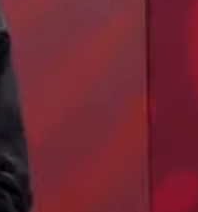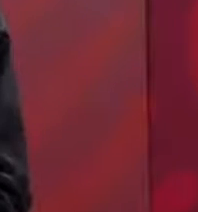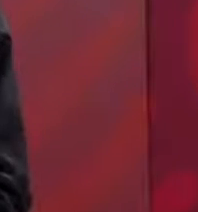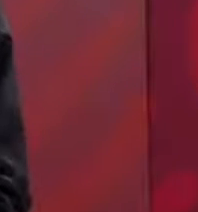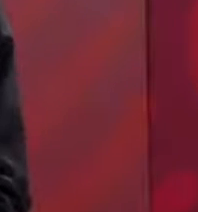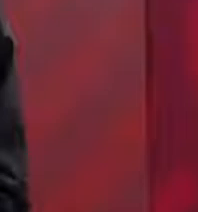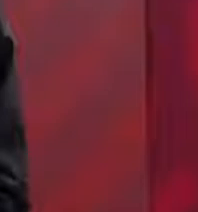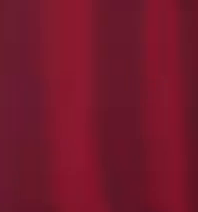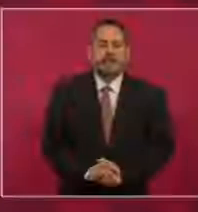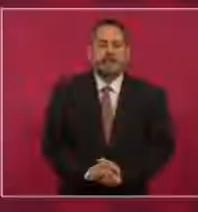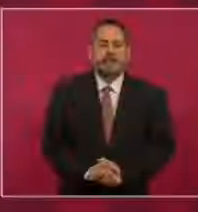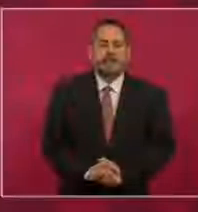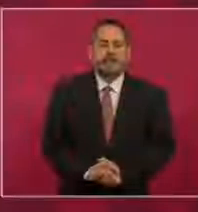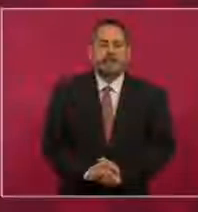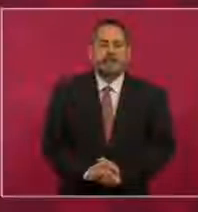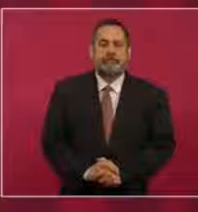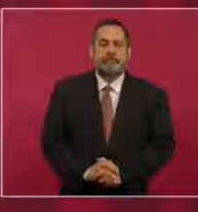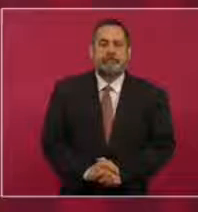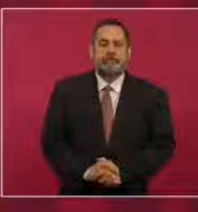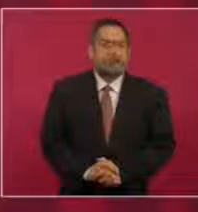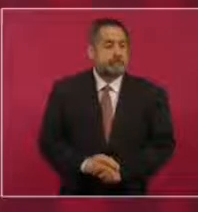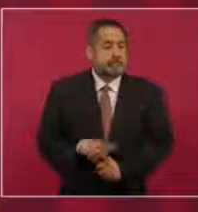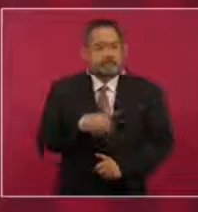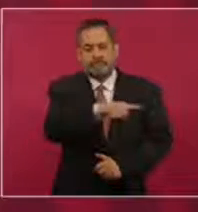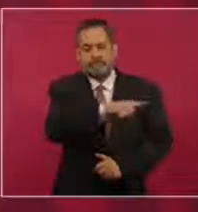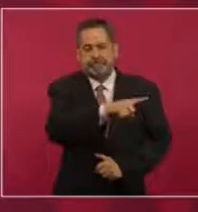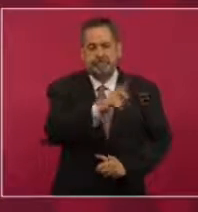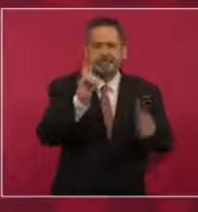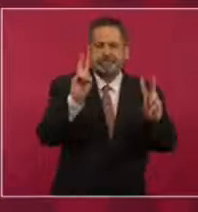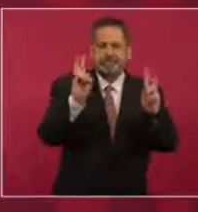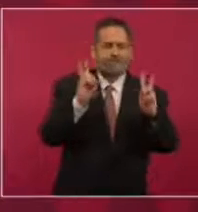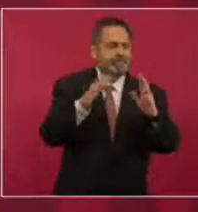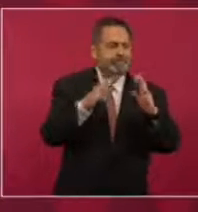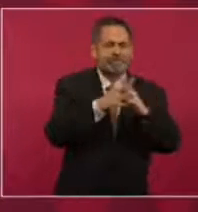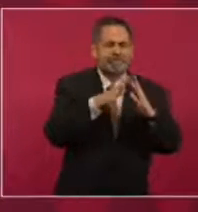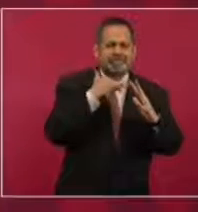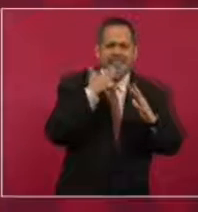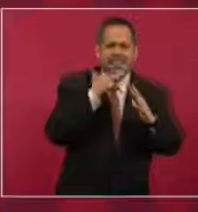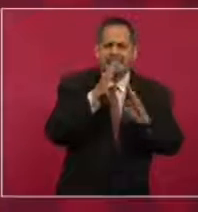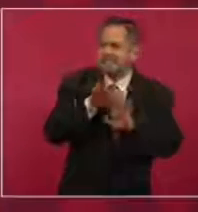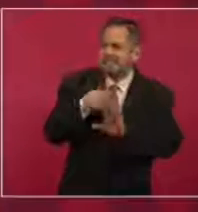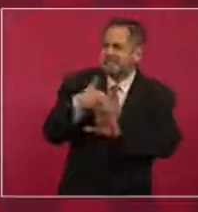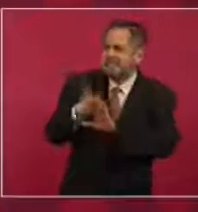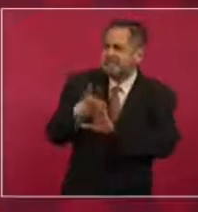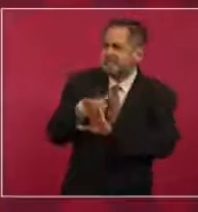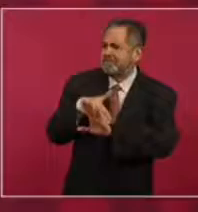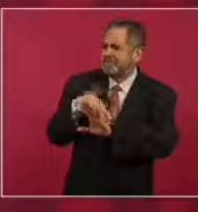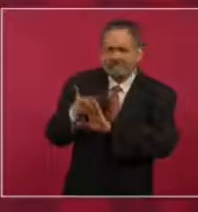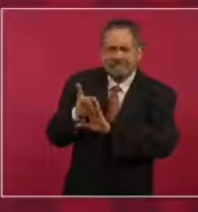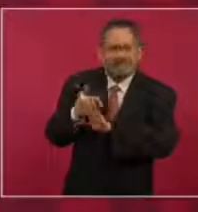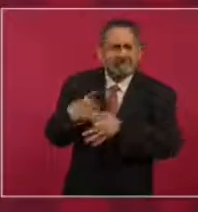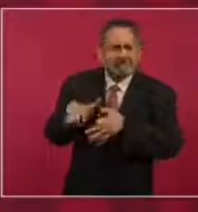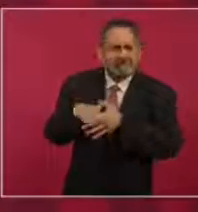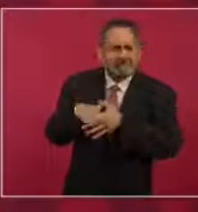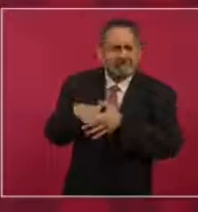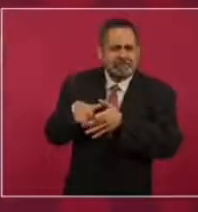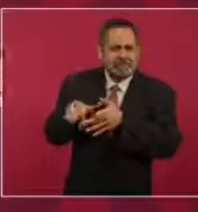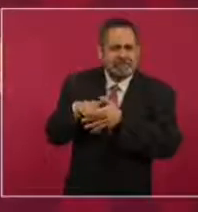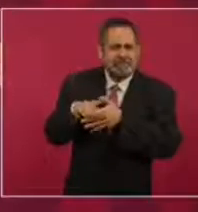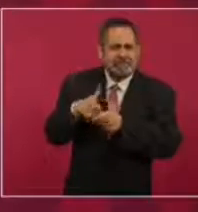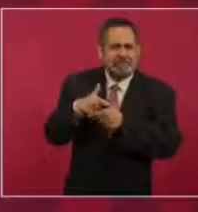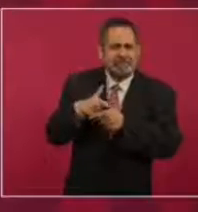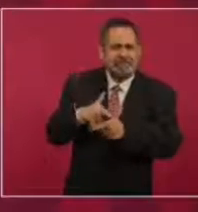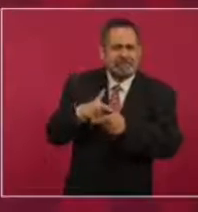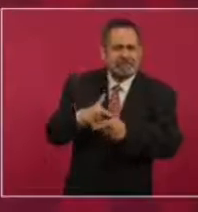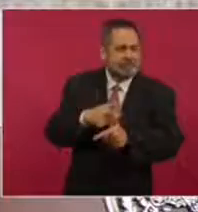con guerra sucia permanente, con